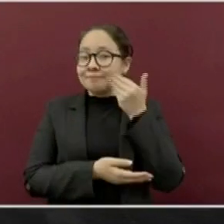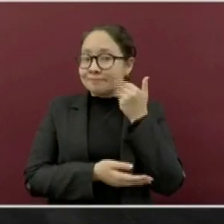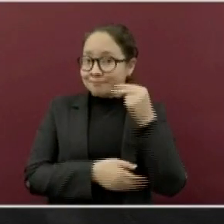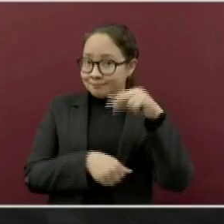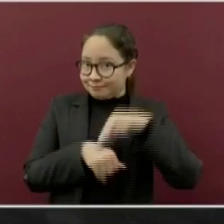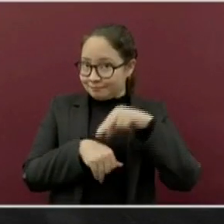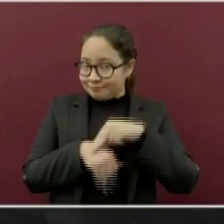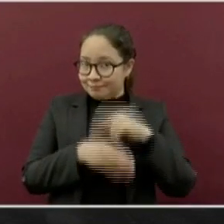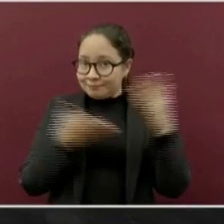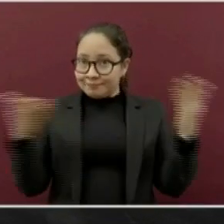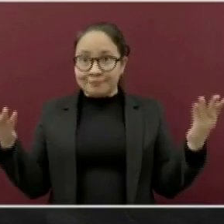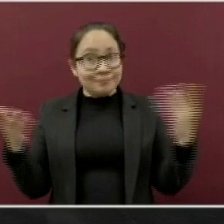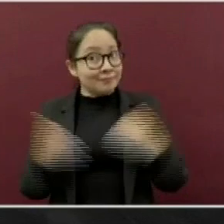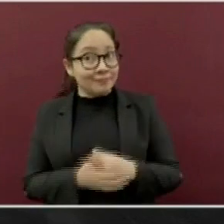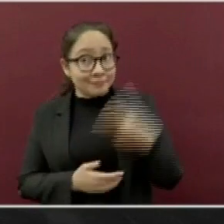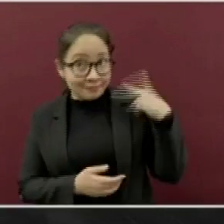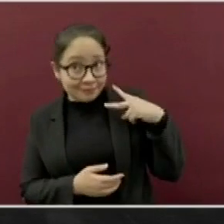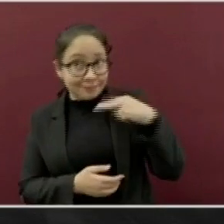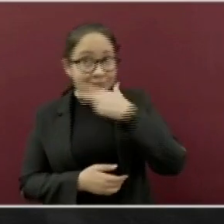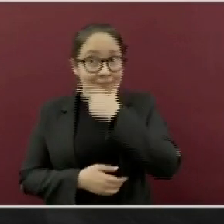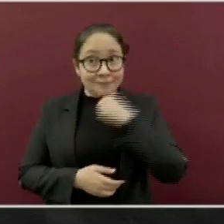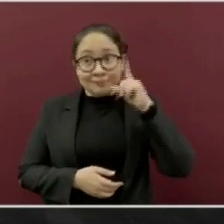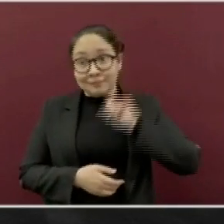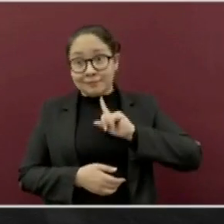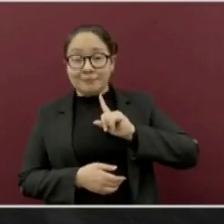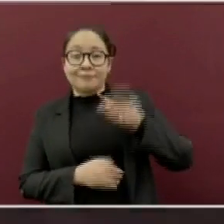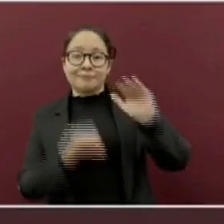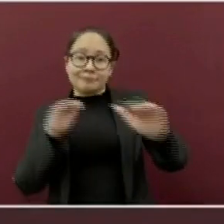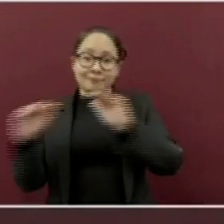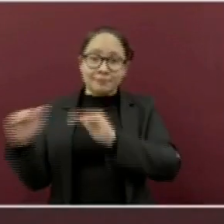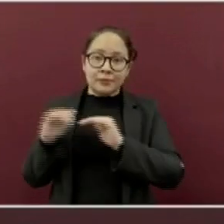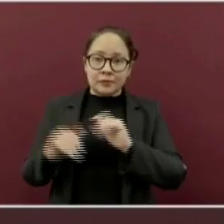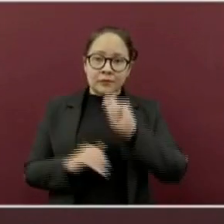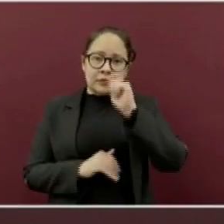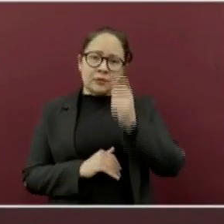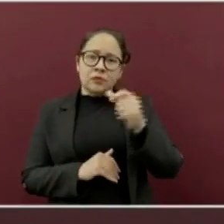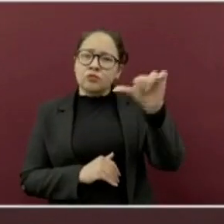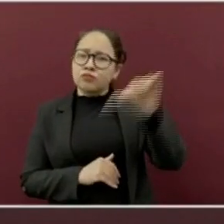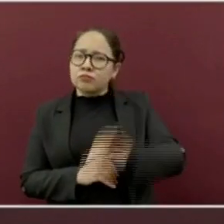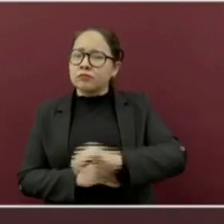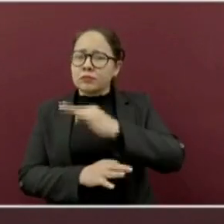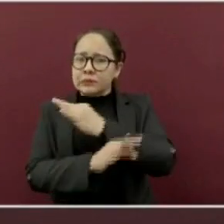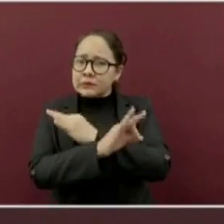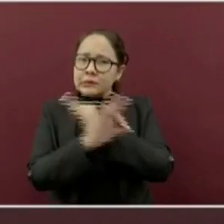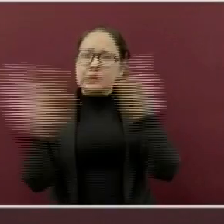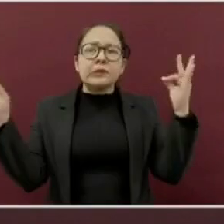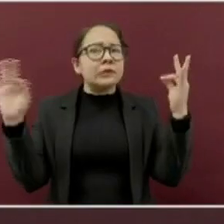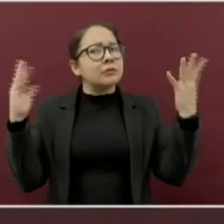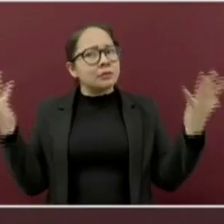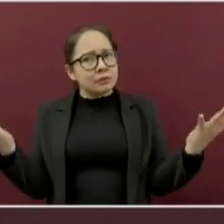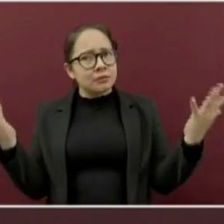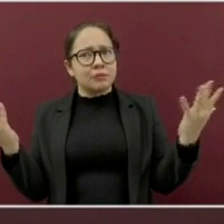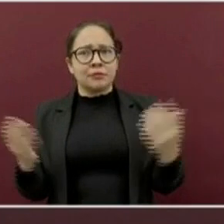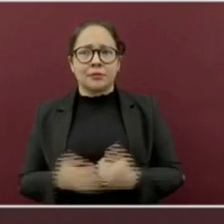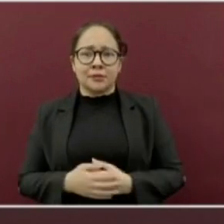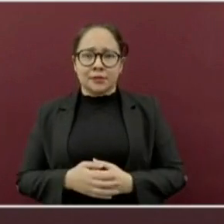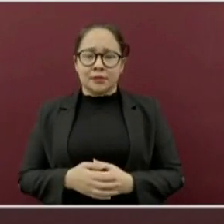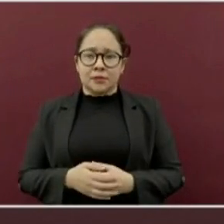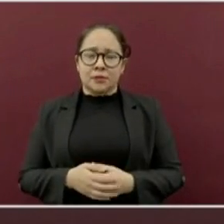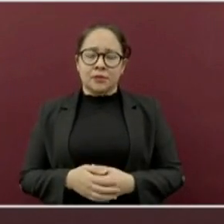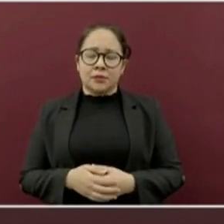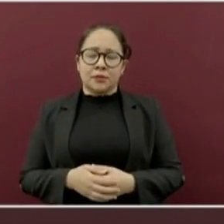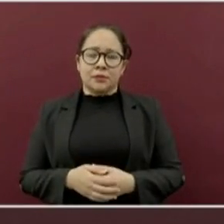doctoras. Veracruzanas y veracruzanos, el mensaje de hoy va dirigido a un